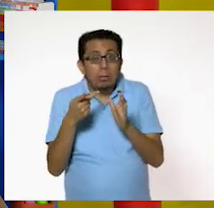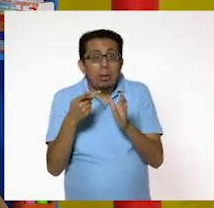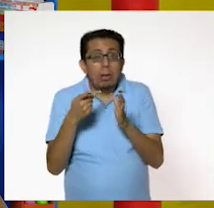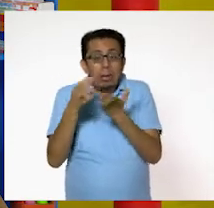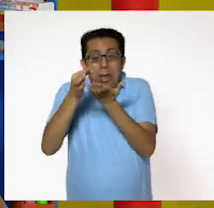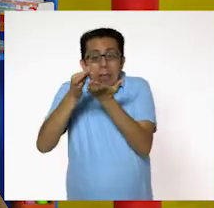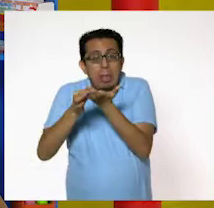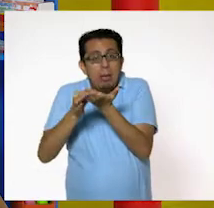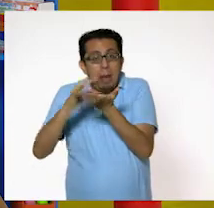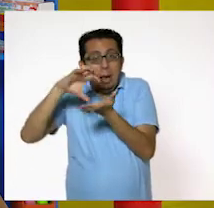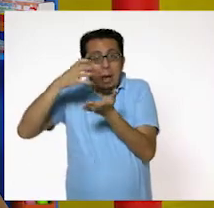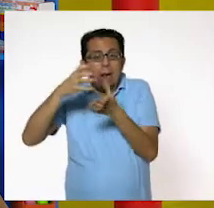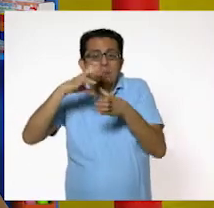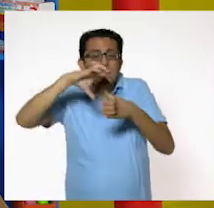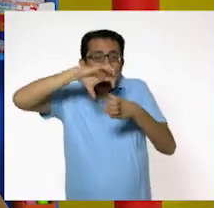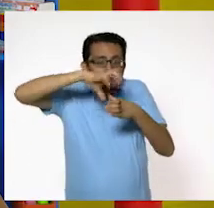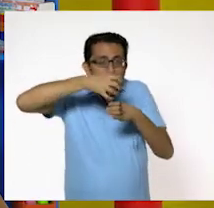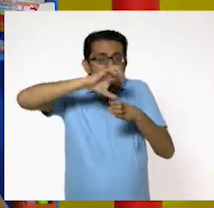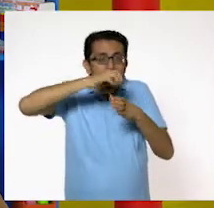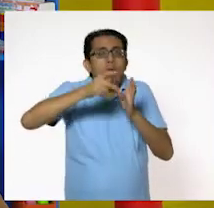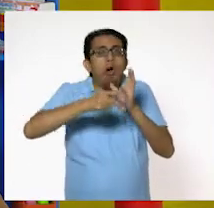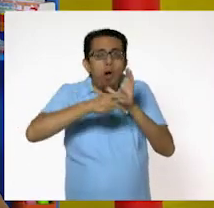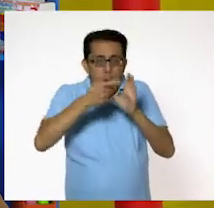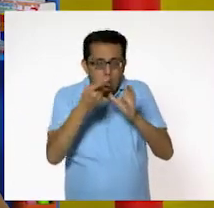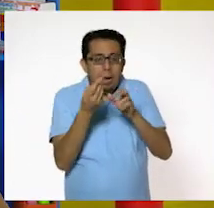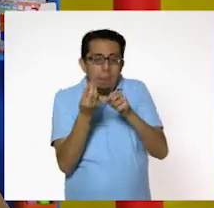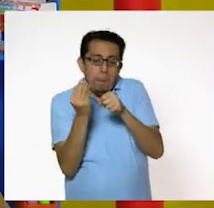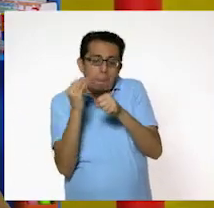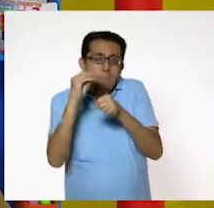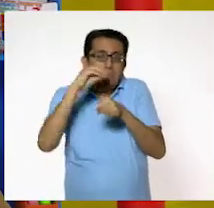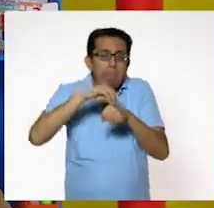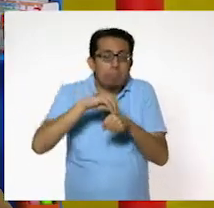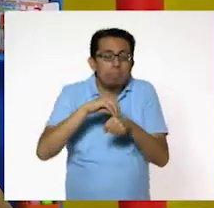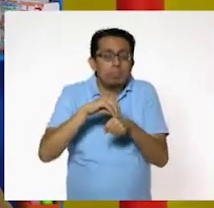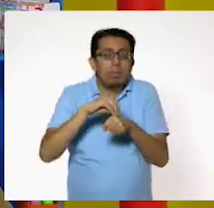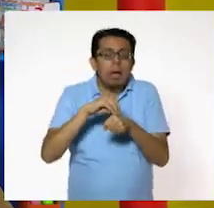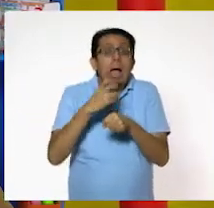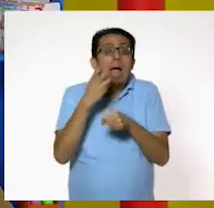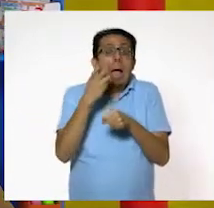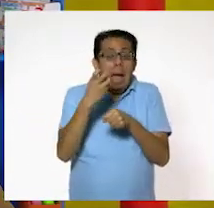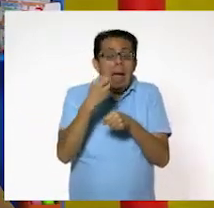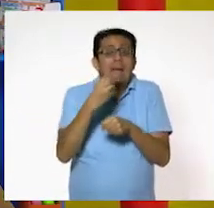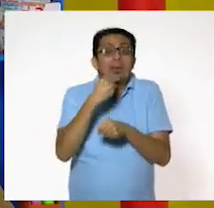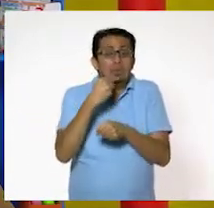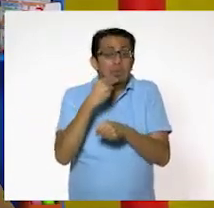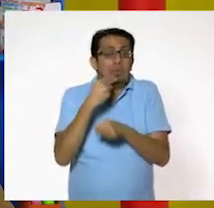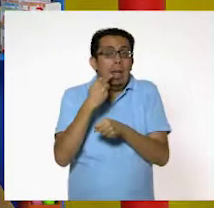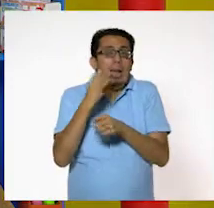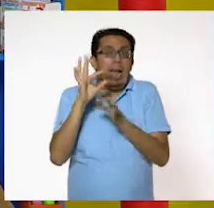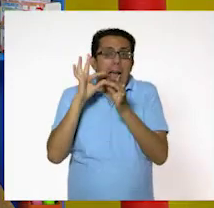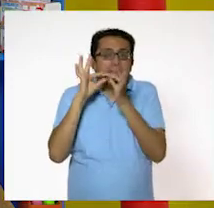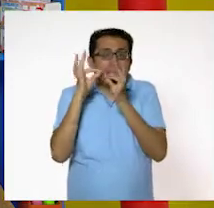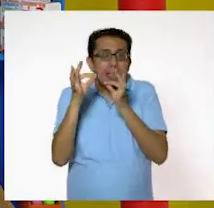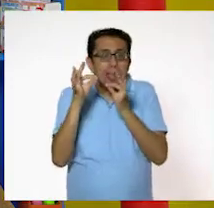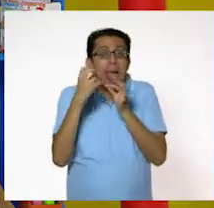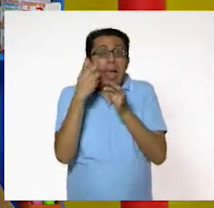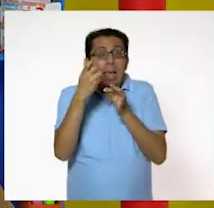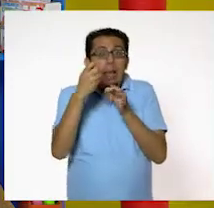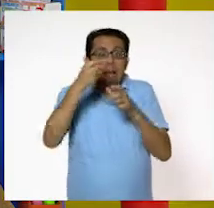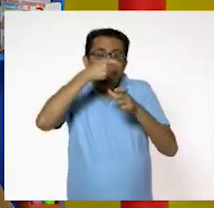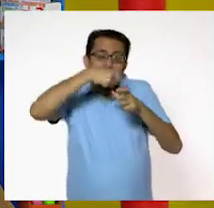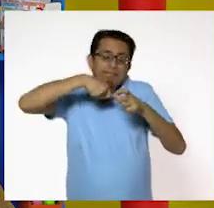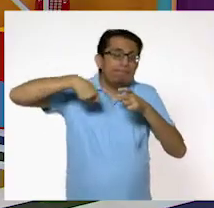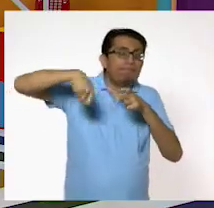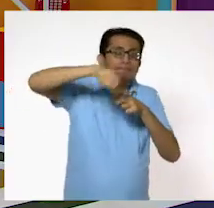Ok, sí, seguramente. Colocar la tapa de la botella en su lugar. ¡Ah, claro! Ahí entra la cinta adhesiva. Y sellar con la